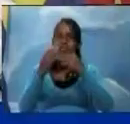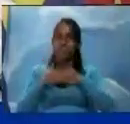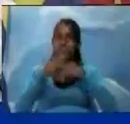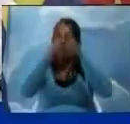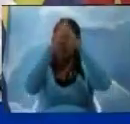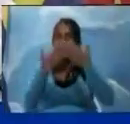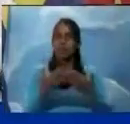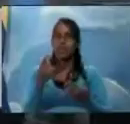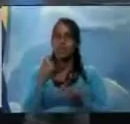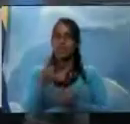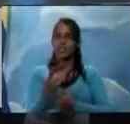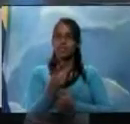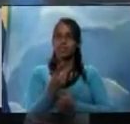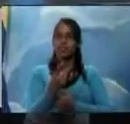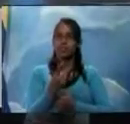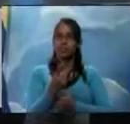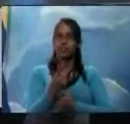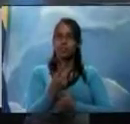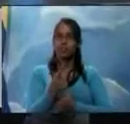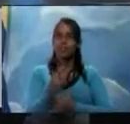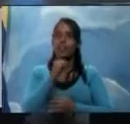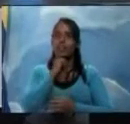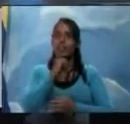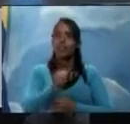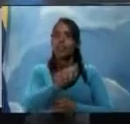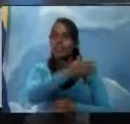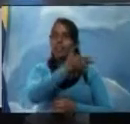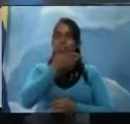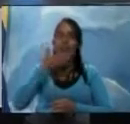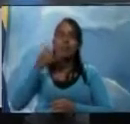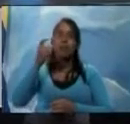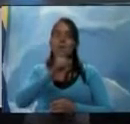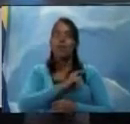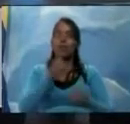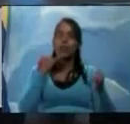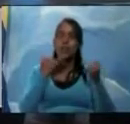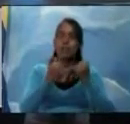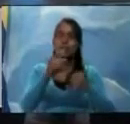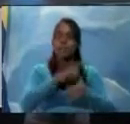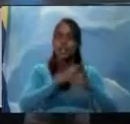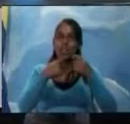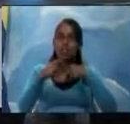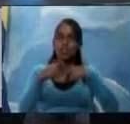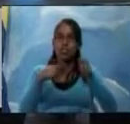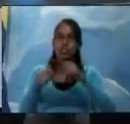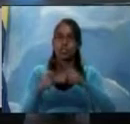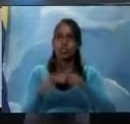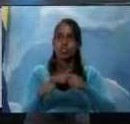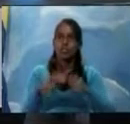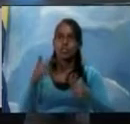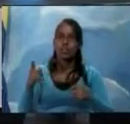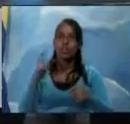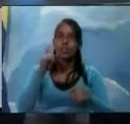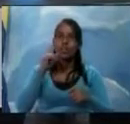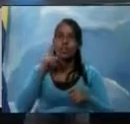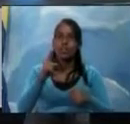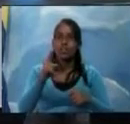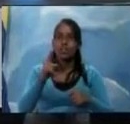dice. La Biblia dice. Es mejor el fin del negocio. Es mejor el fin del negocio.